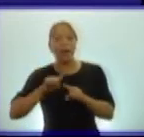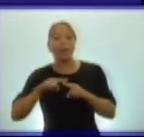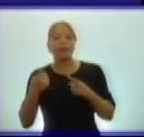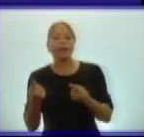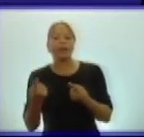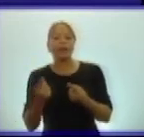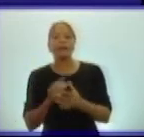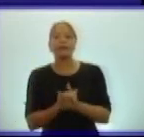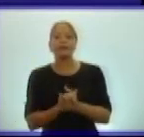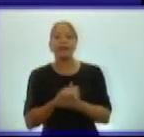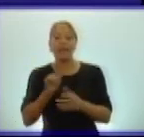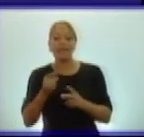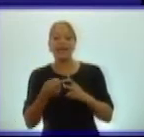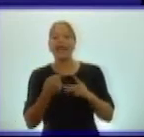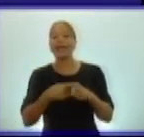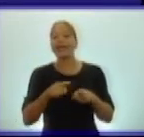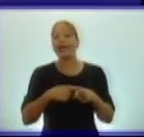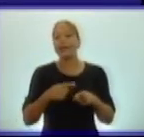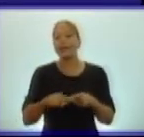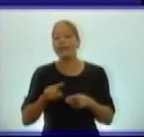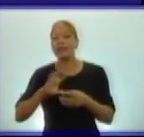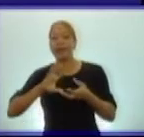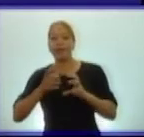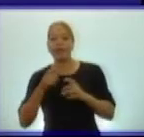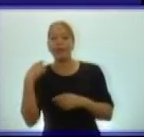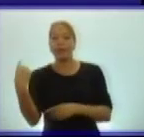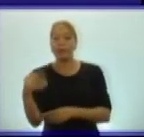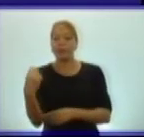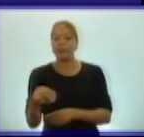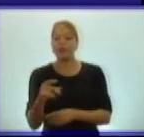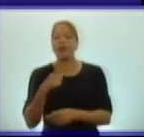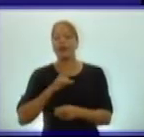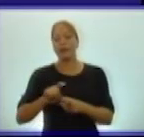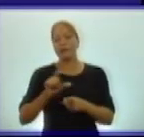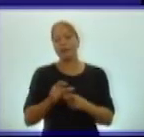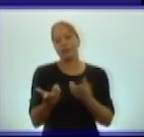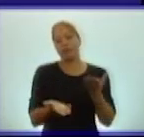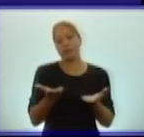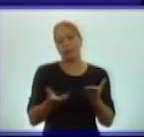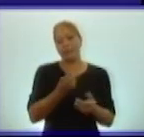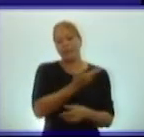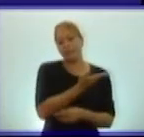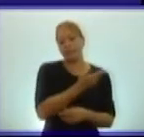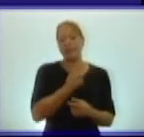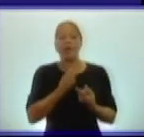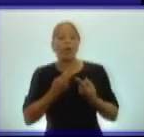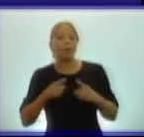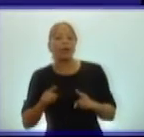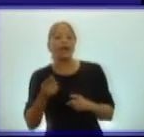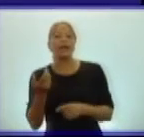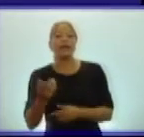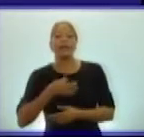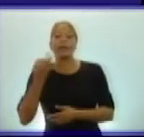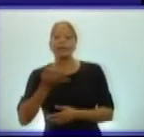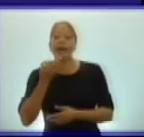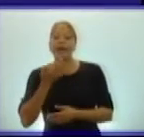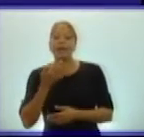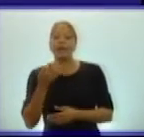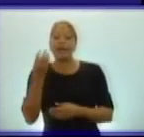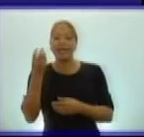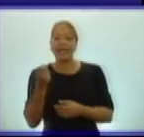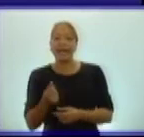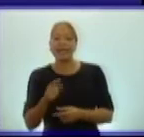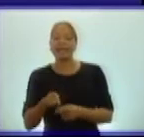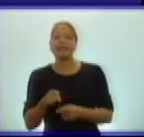estas herramientas forma de explotación al campesino dependiente. ¿Por qué podemos decir entonces que la renta en trabajo constituye una